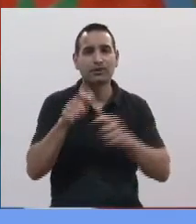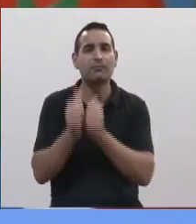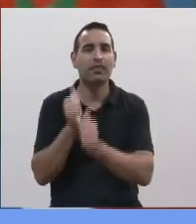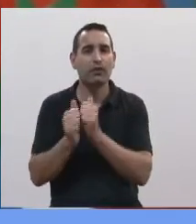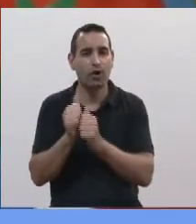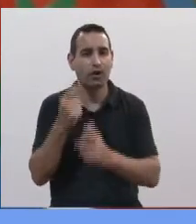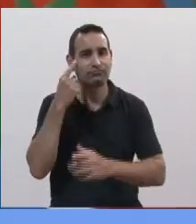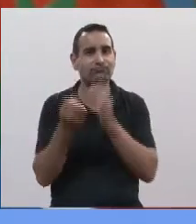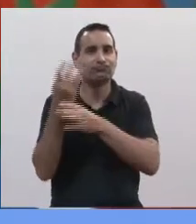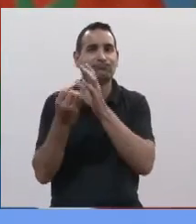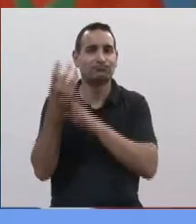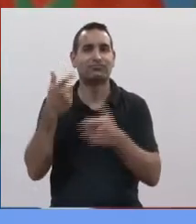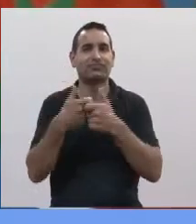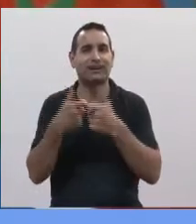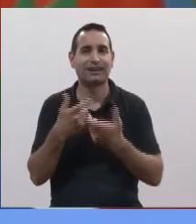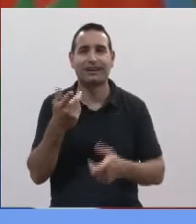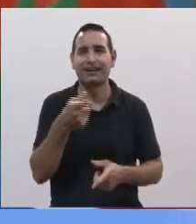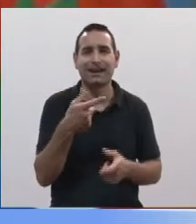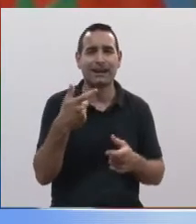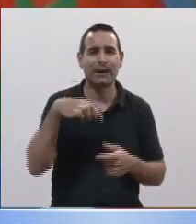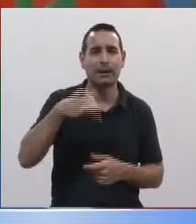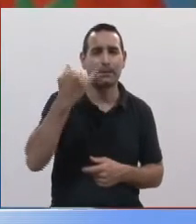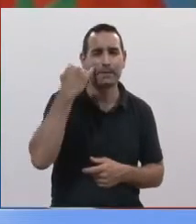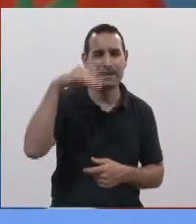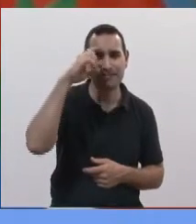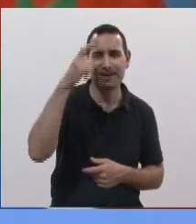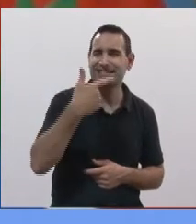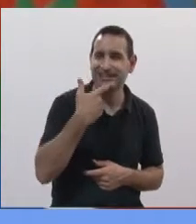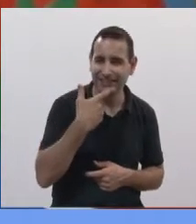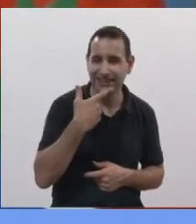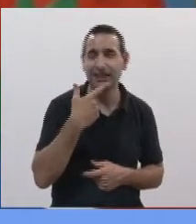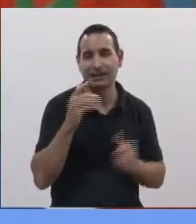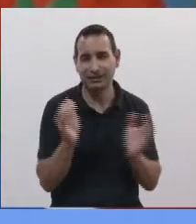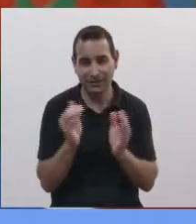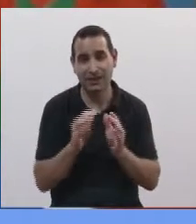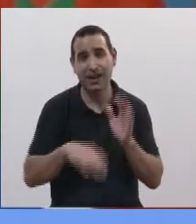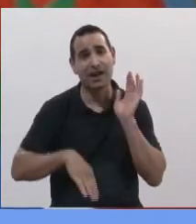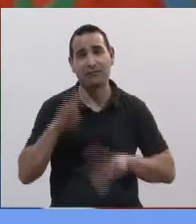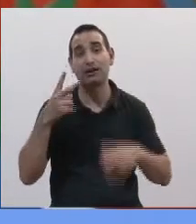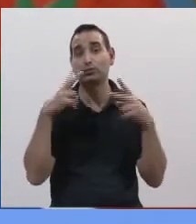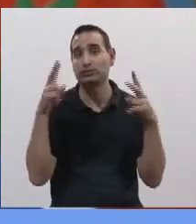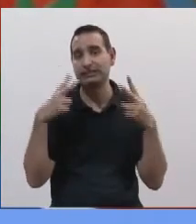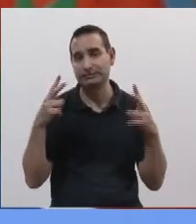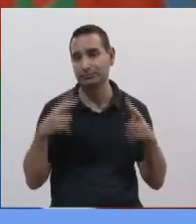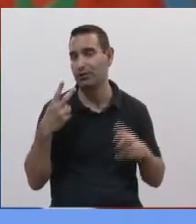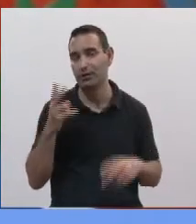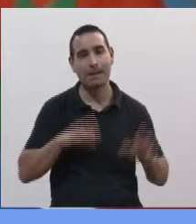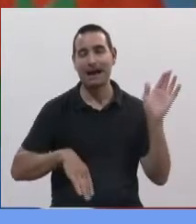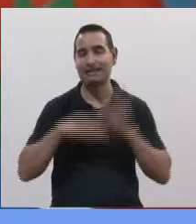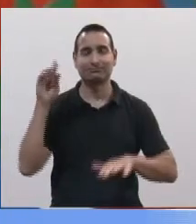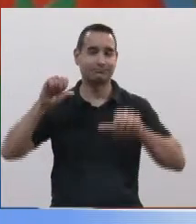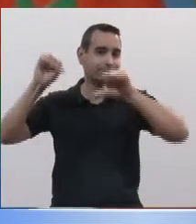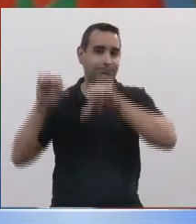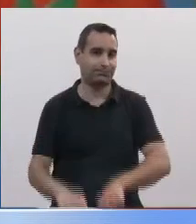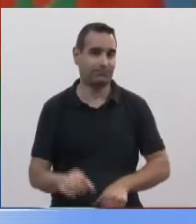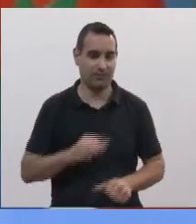emprendedores, aquella pequeña y mediana empresa, especialmente la del sector turístico, que ha sido la más